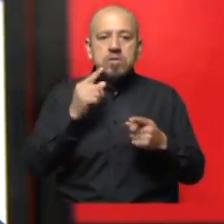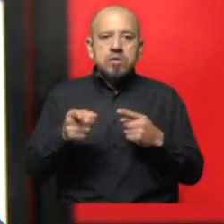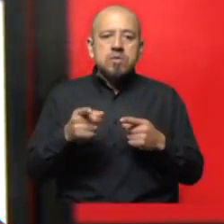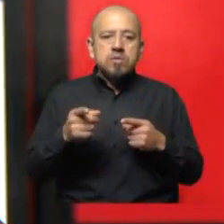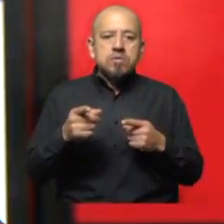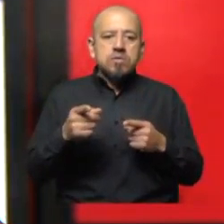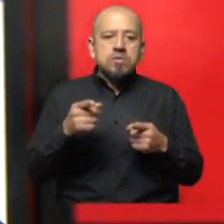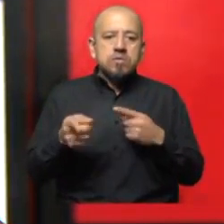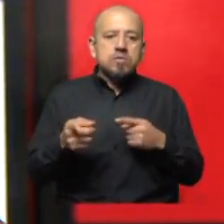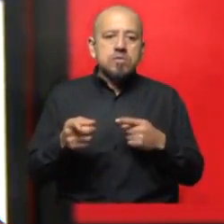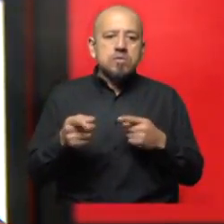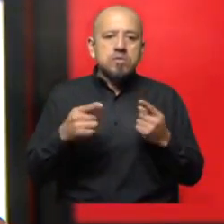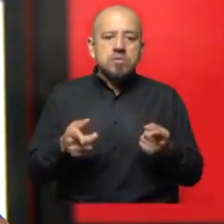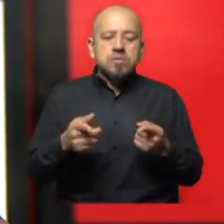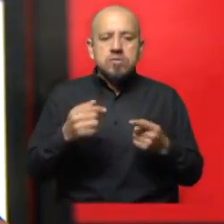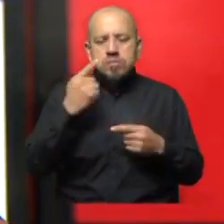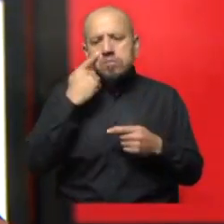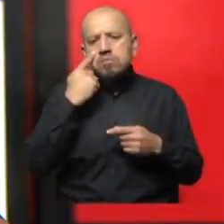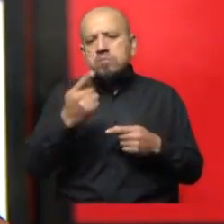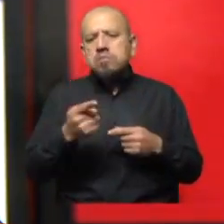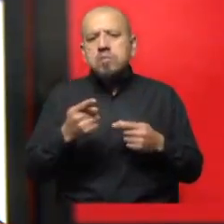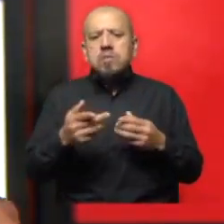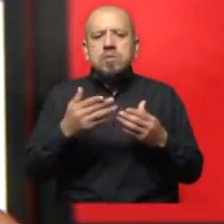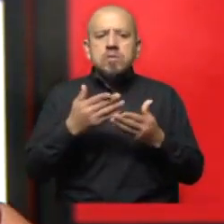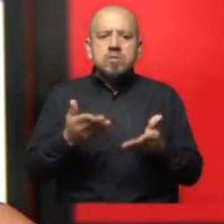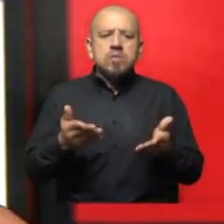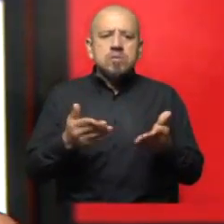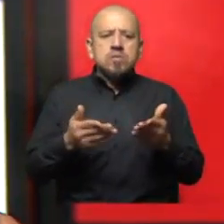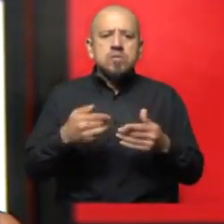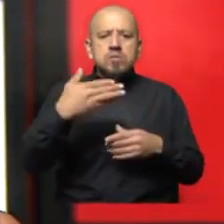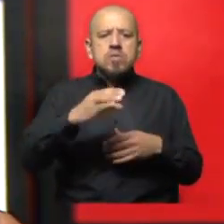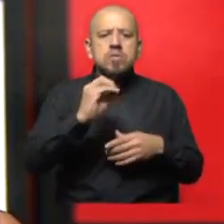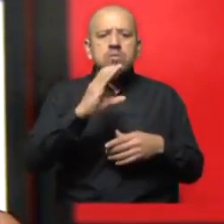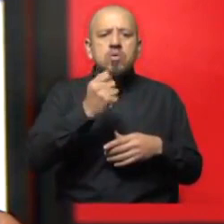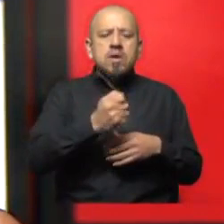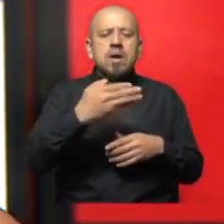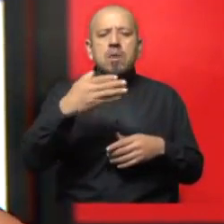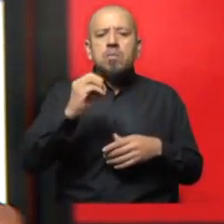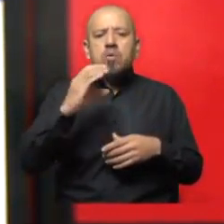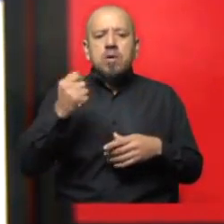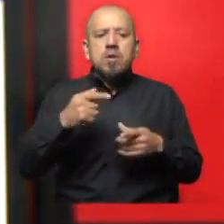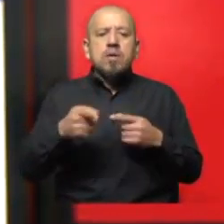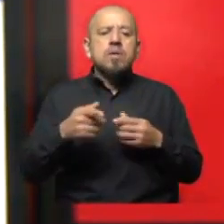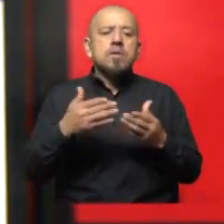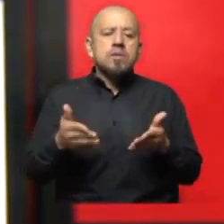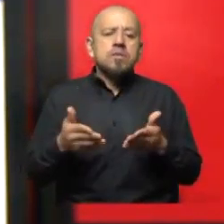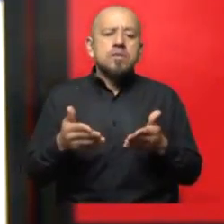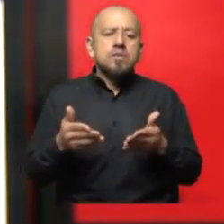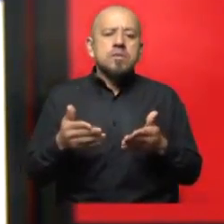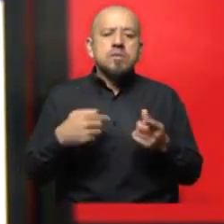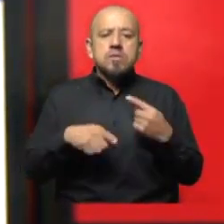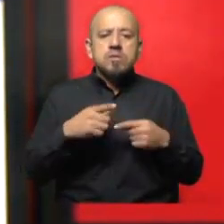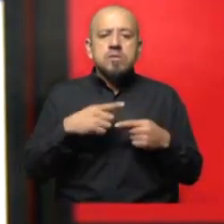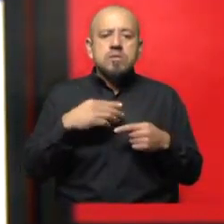además de que conocí mucho también fue un programa boca a boca que nada o sea cuando